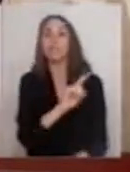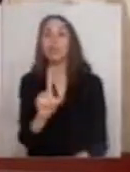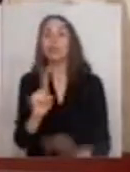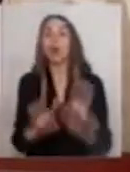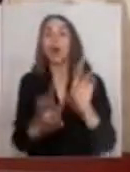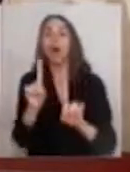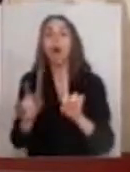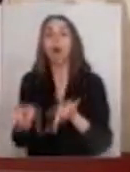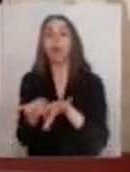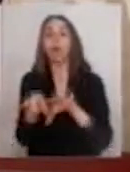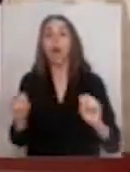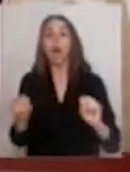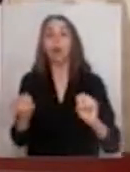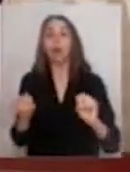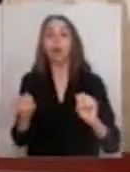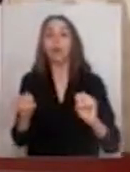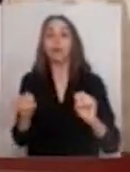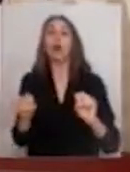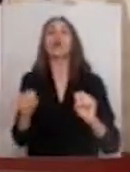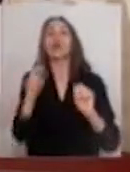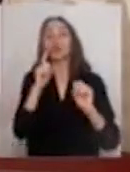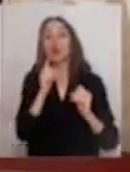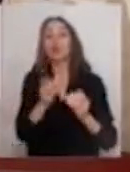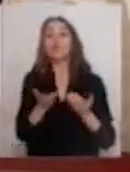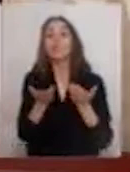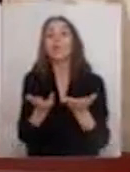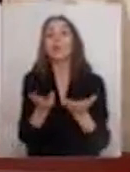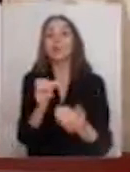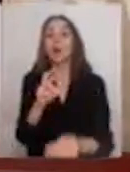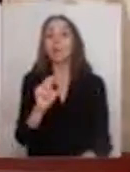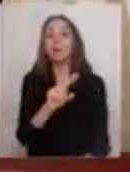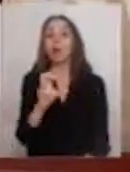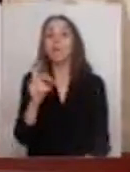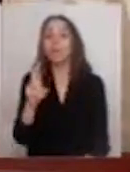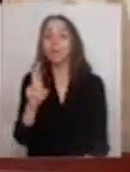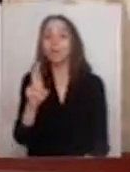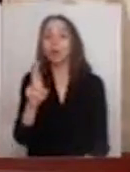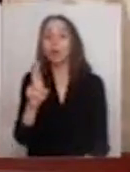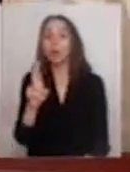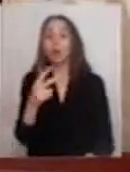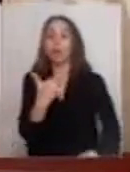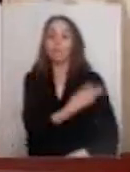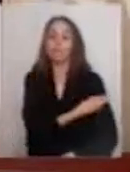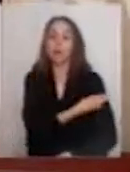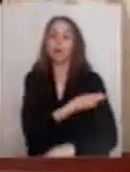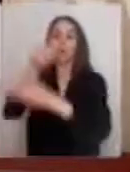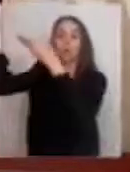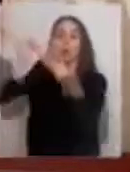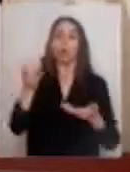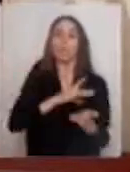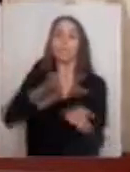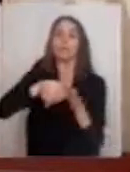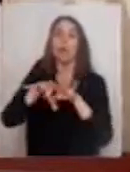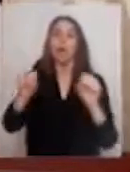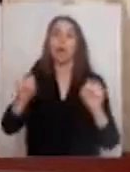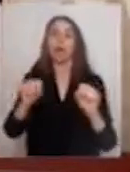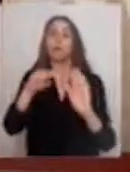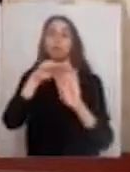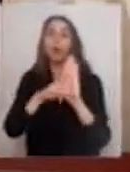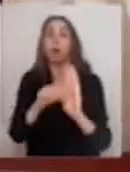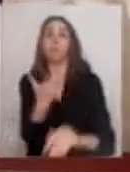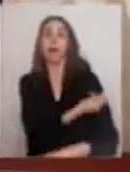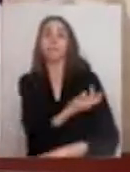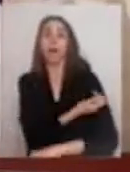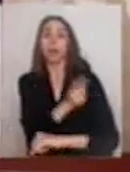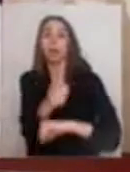con los proveedores para vincular la entrega de vacunas a Chile con el programa de vacunación que se está imponiendo a los menores de